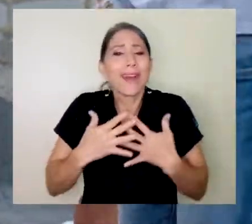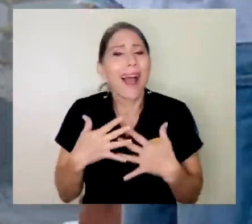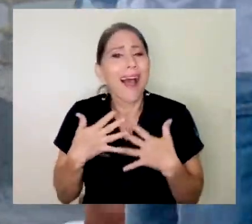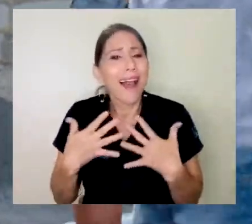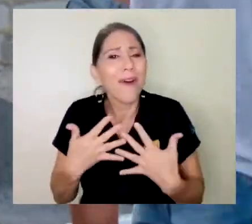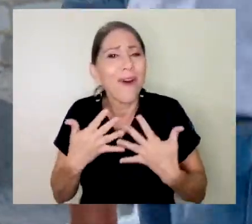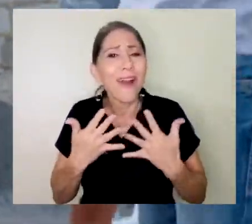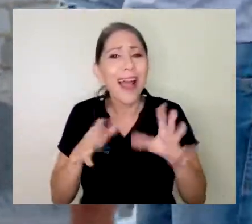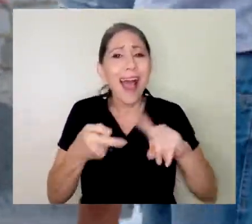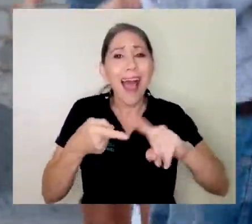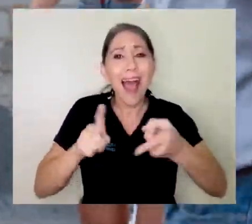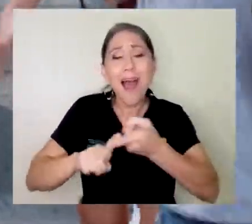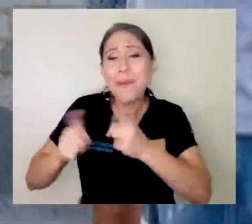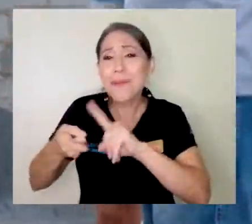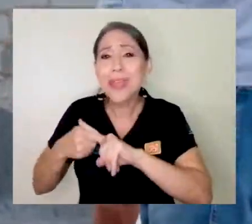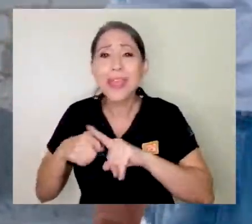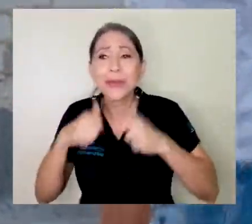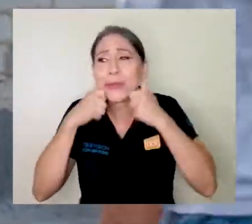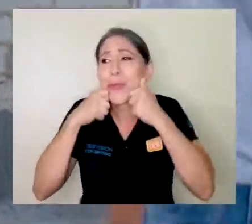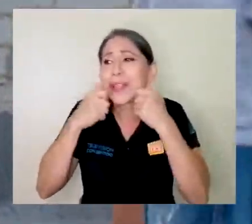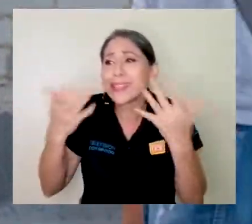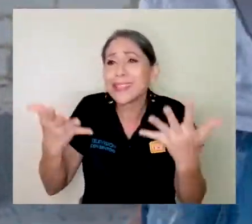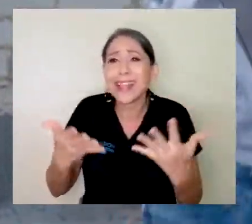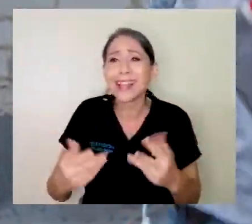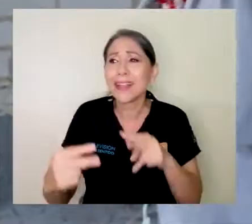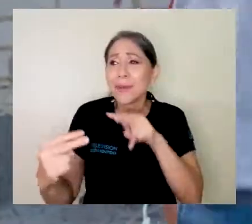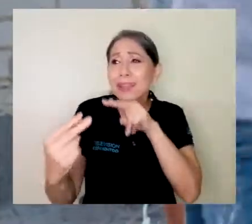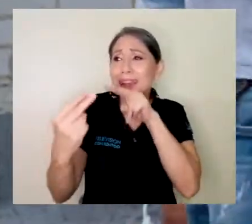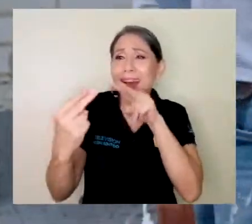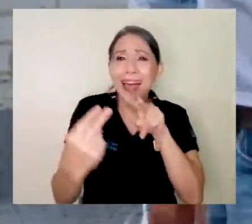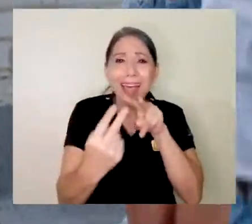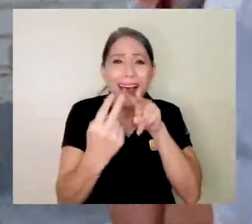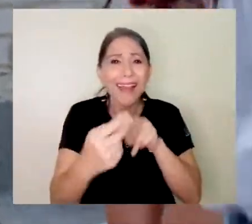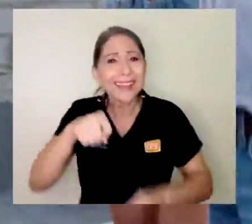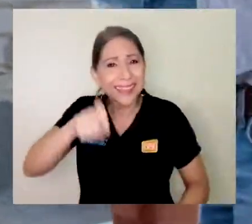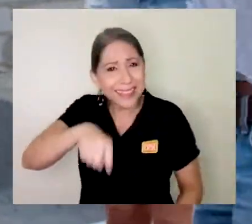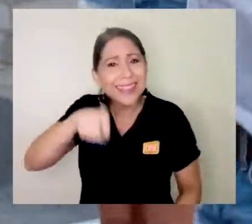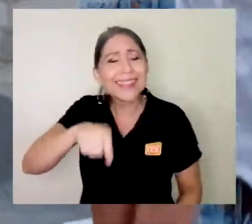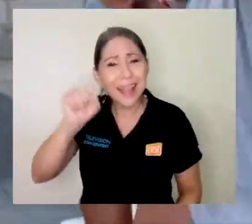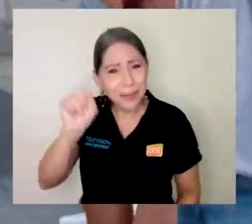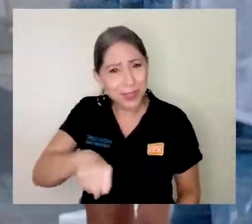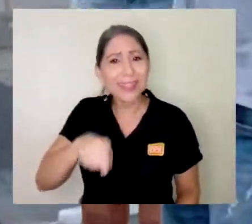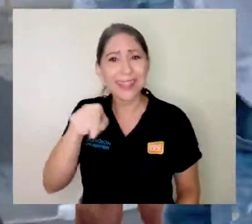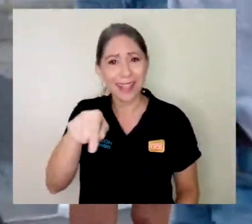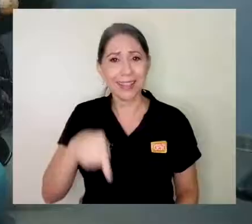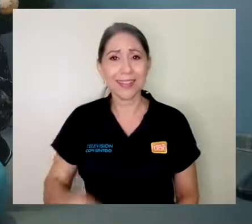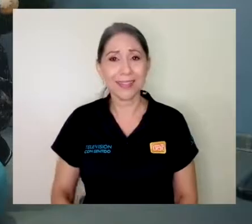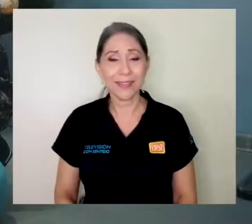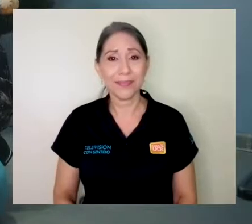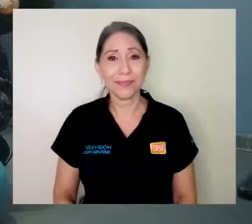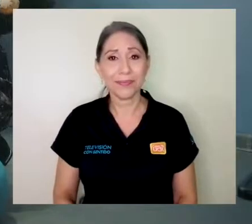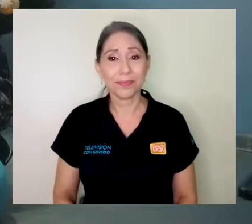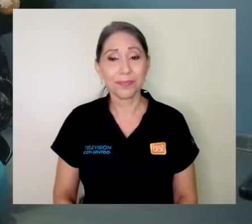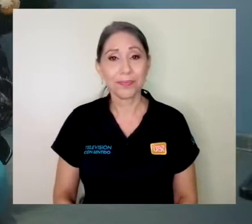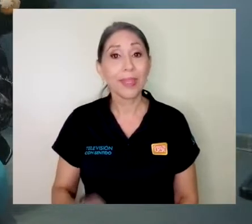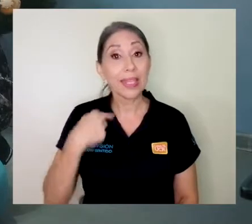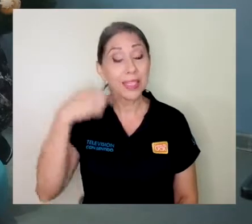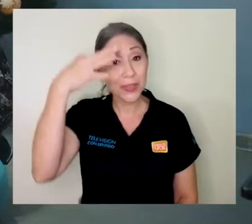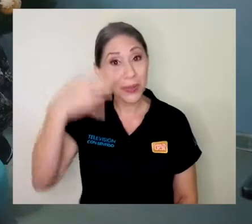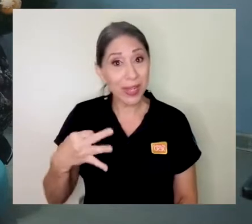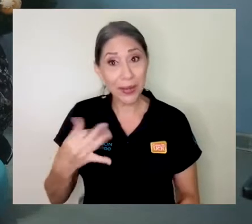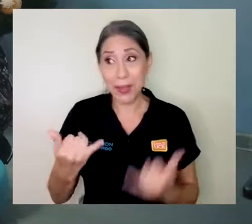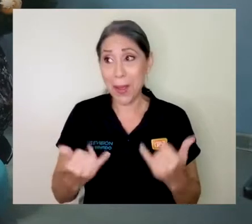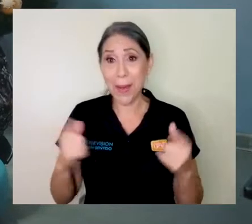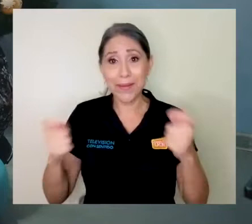los amigos, la presencia, la mirada, ¿verdad? Que sí necesitamos eso. Y creo